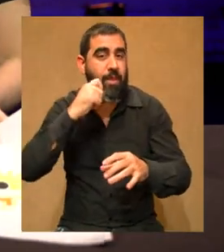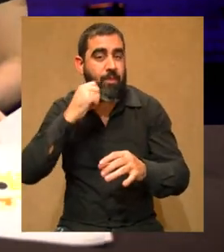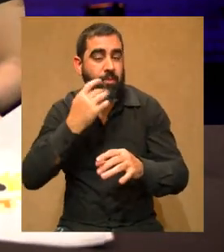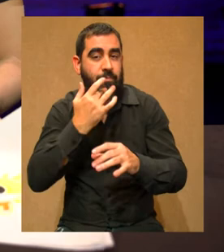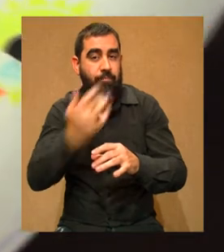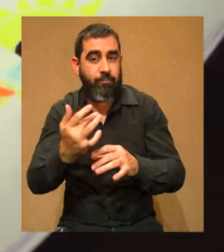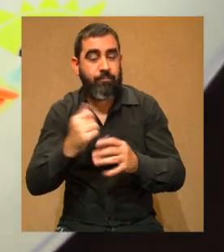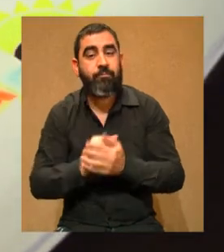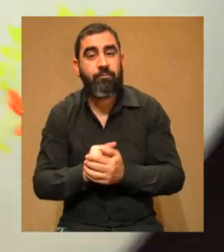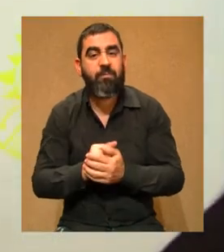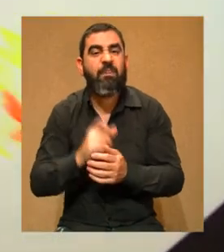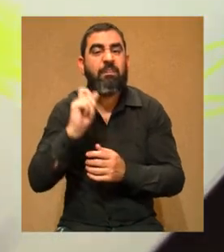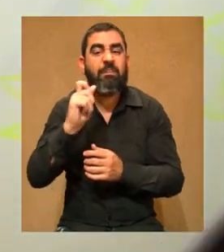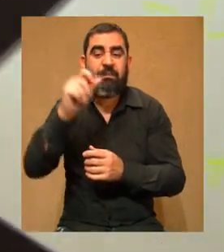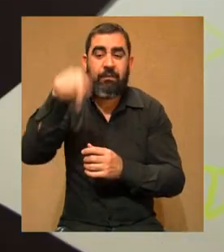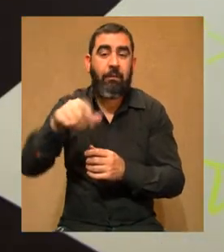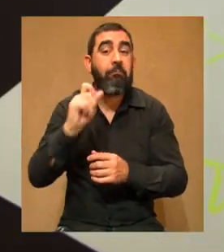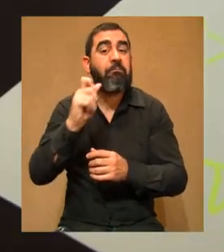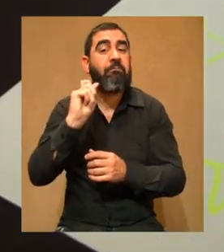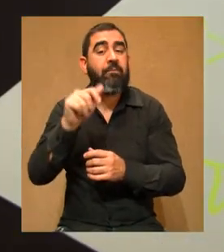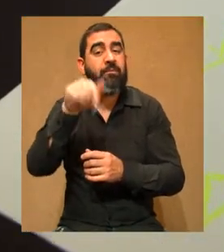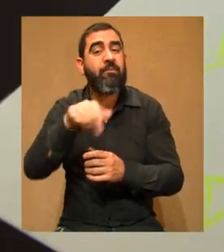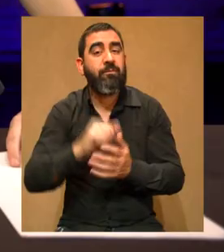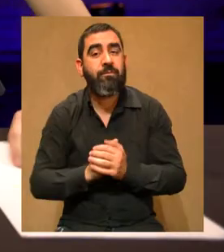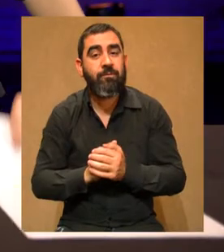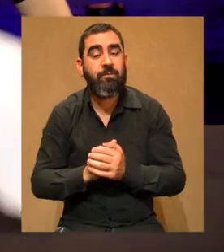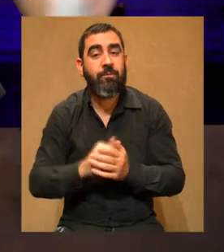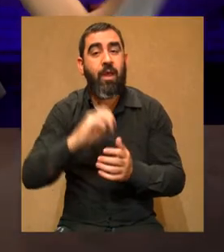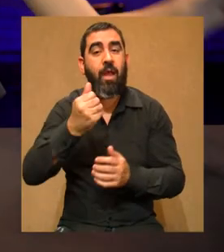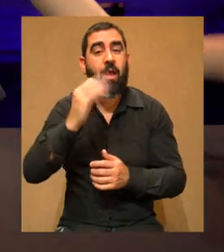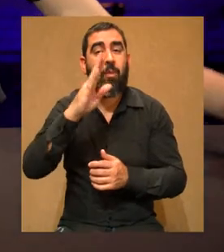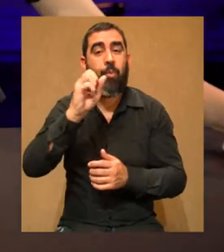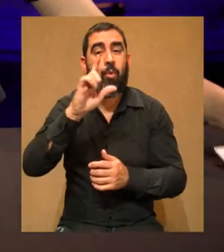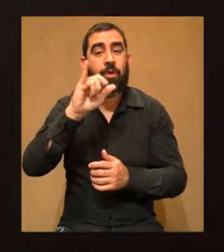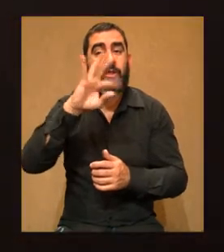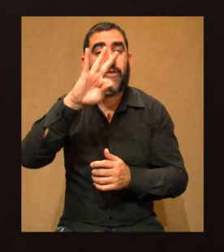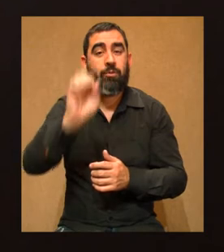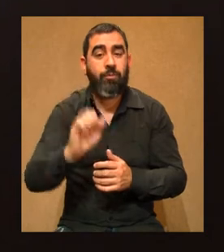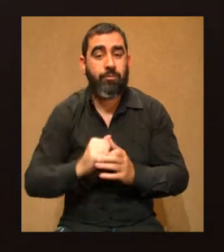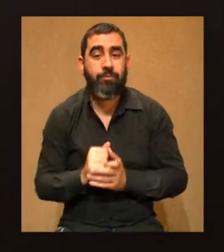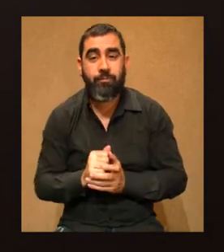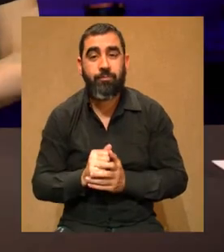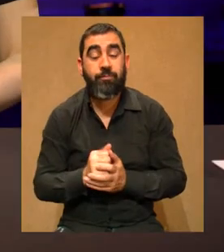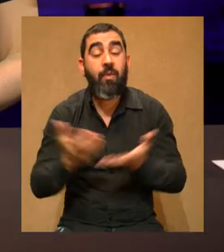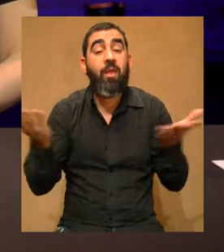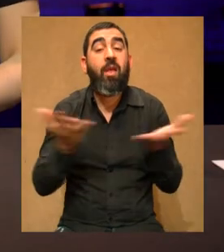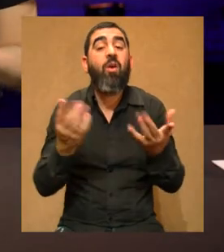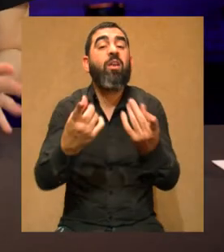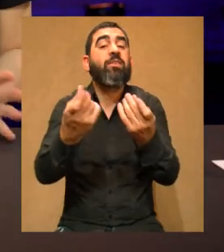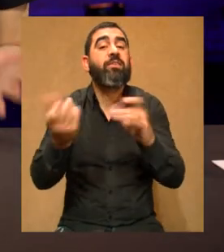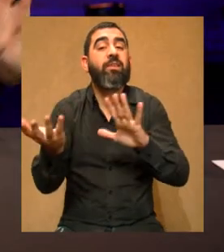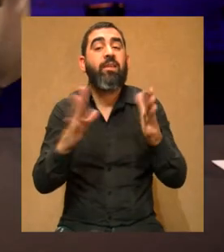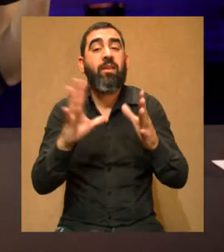preciosos miren quién estaba por acá quién está por acá a polito y bueno ahora lo que